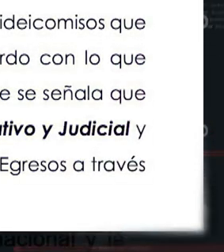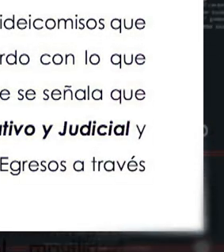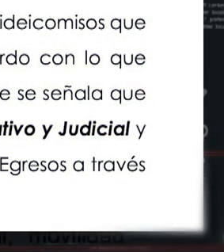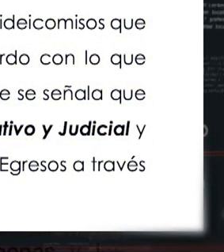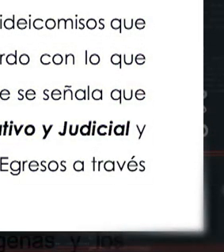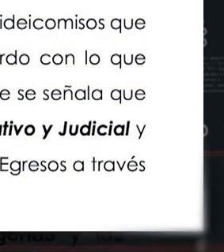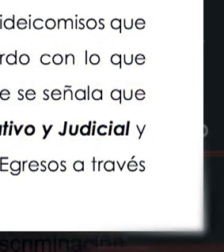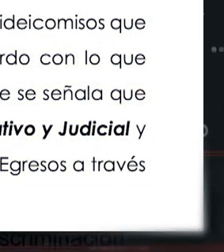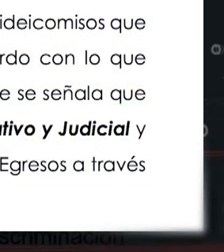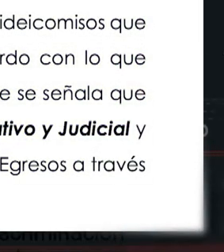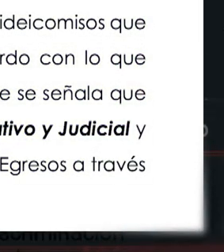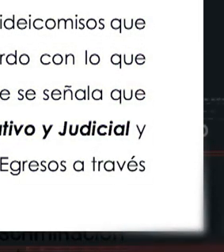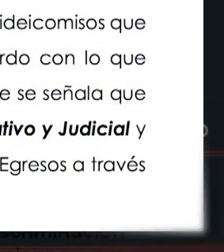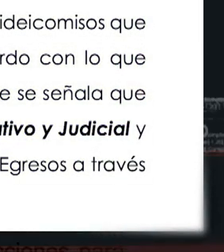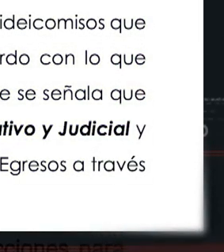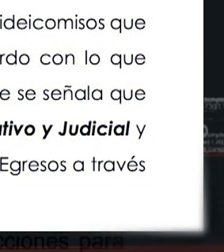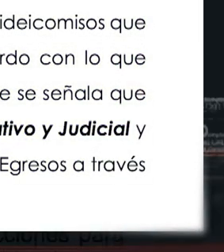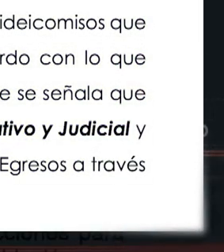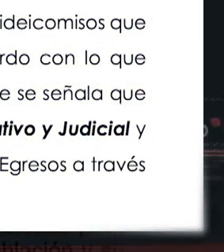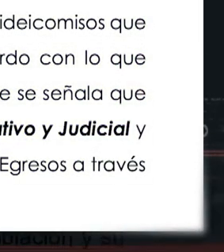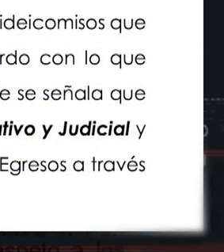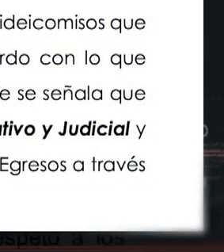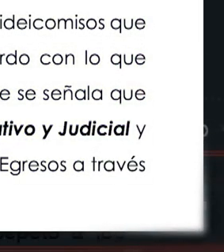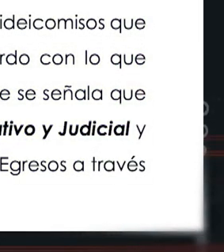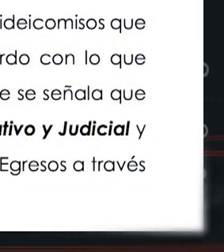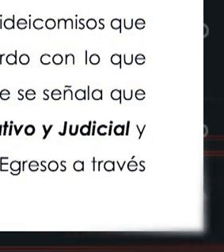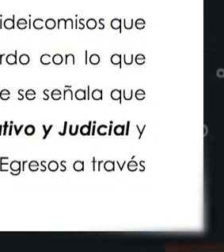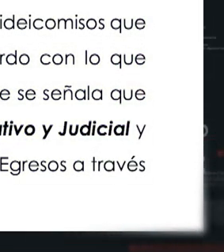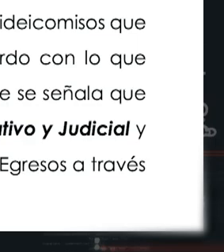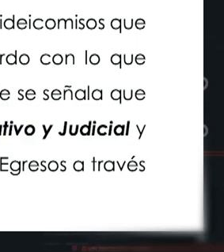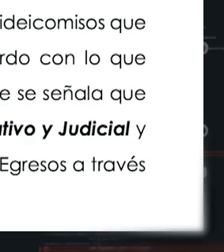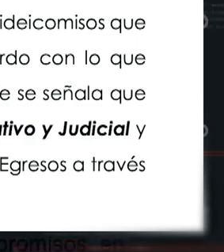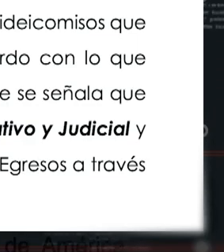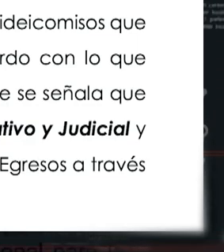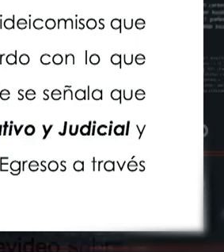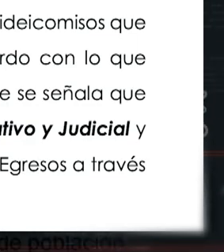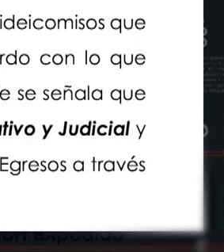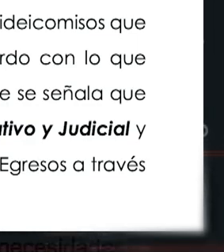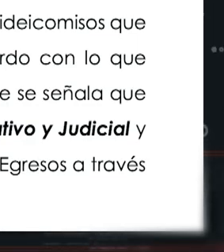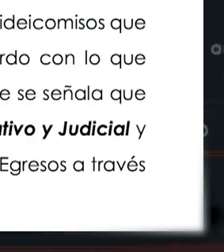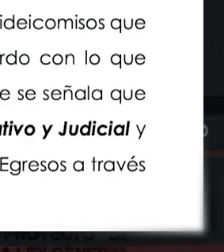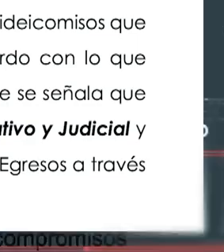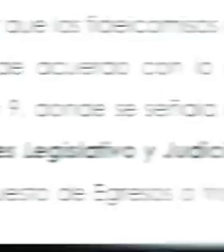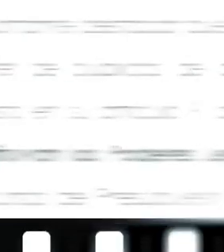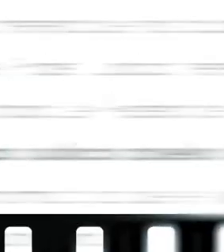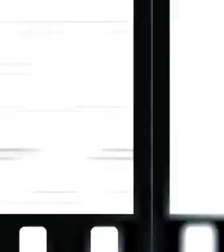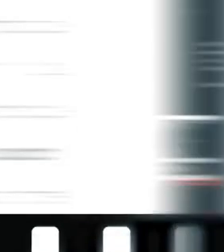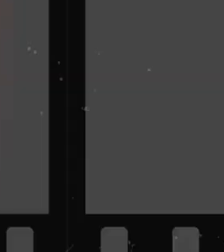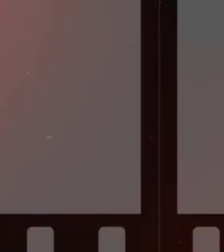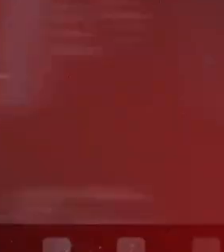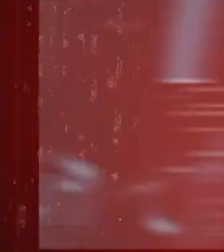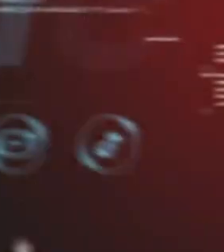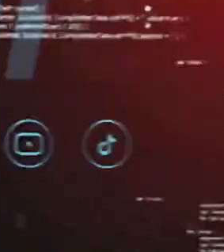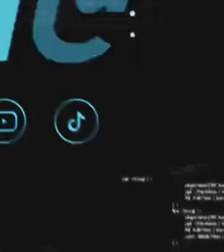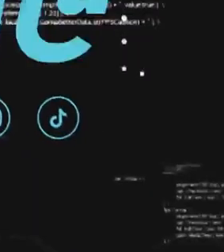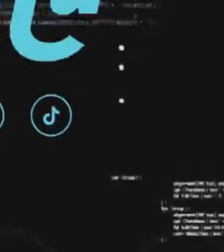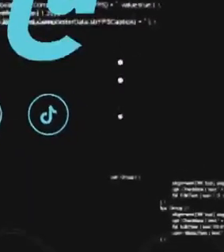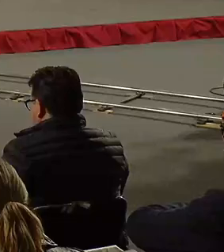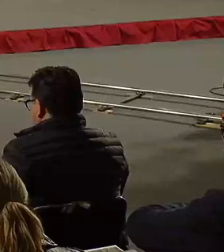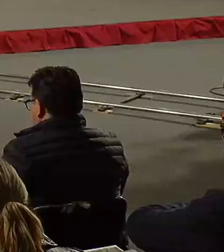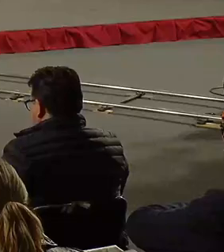Presupuesto contempla que el Poder Legislativo tiene la facultad de extinguir esos fideicomisos. Infodemia.